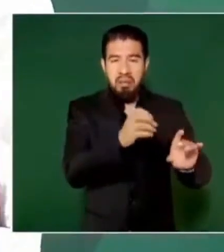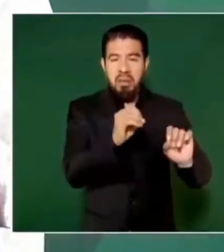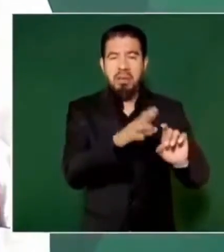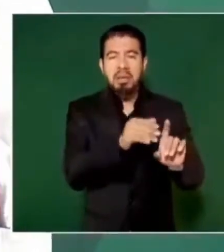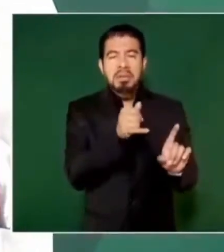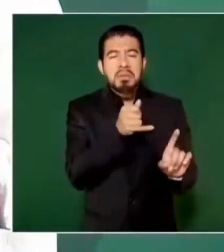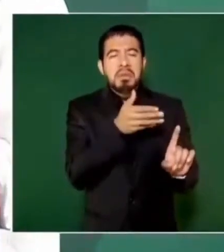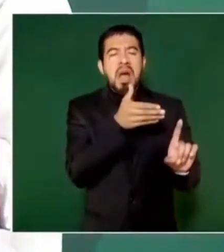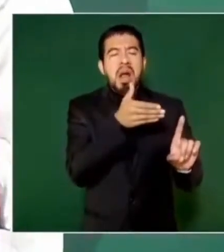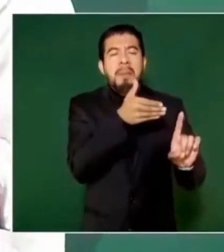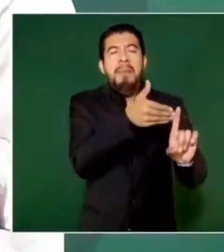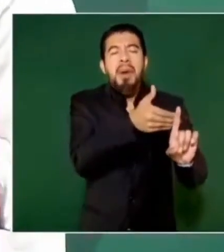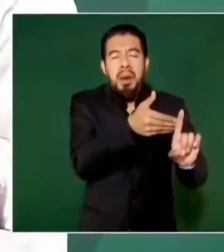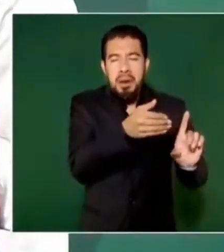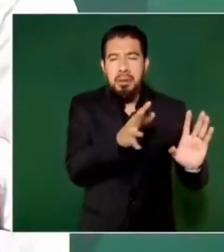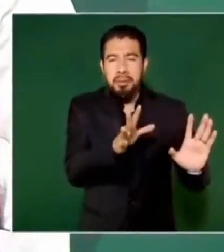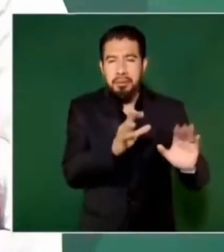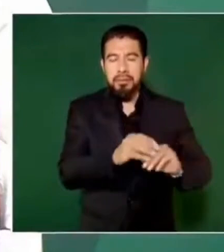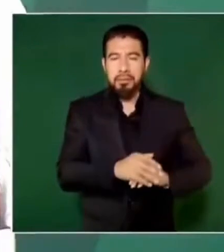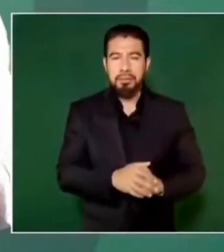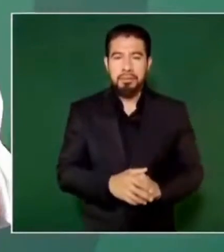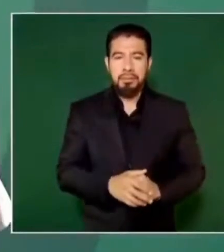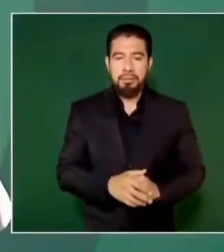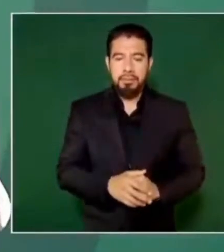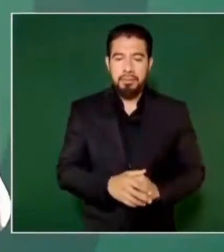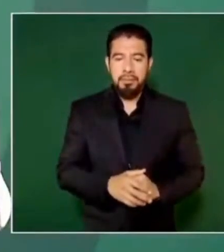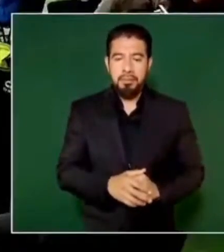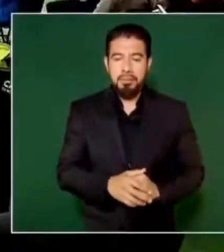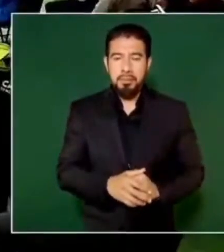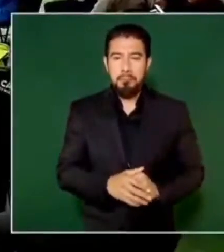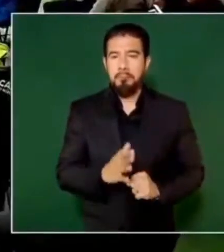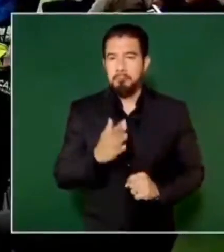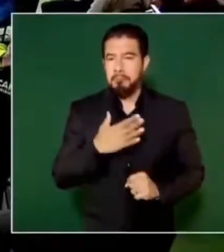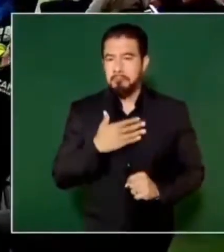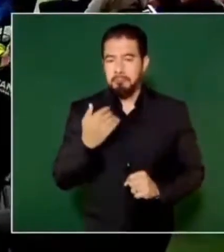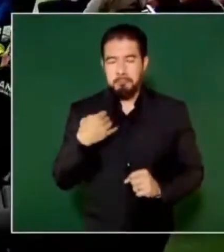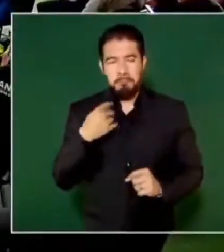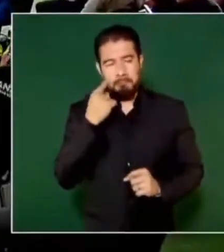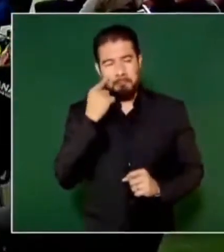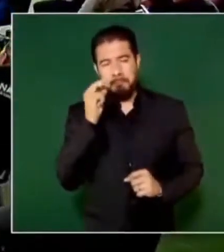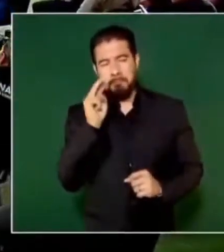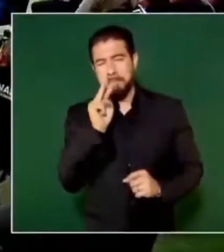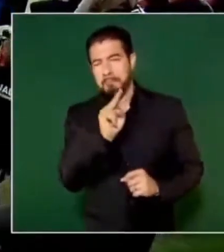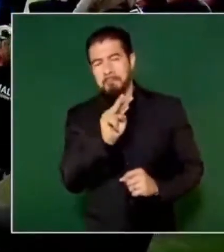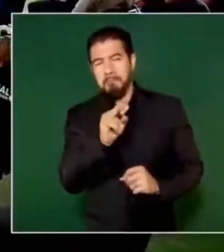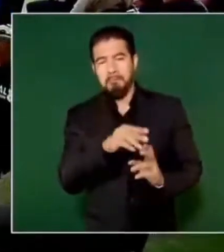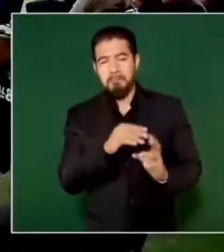Pero estaba yo observando la gráfica